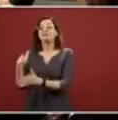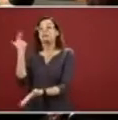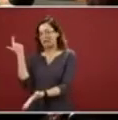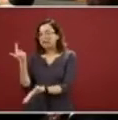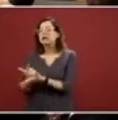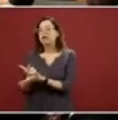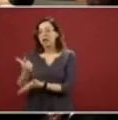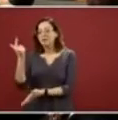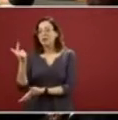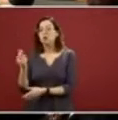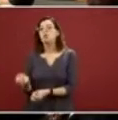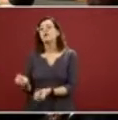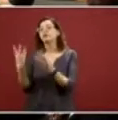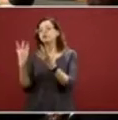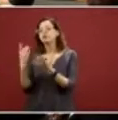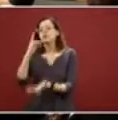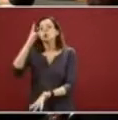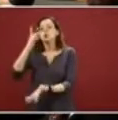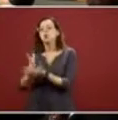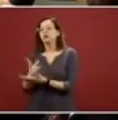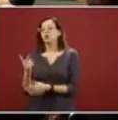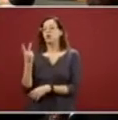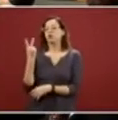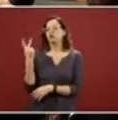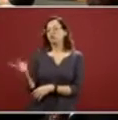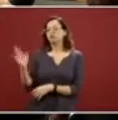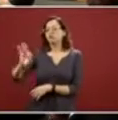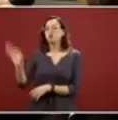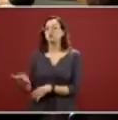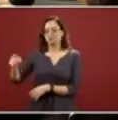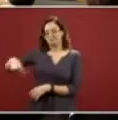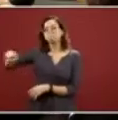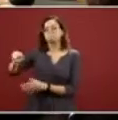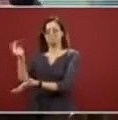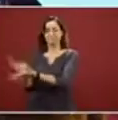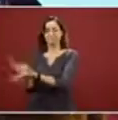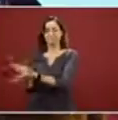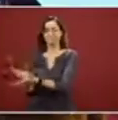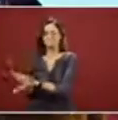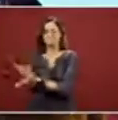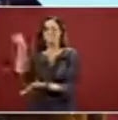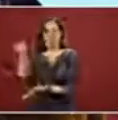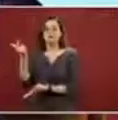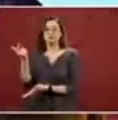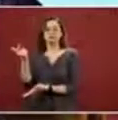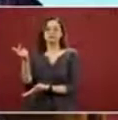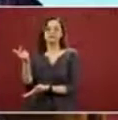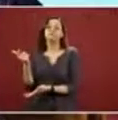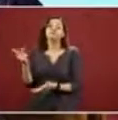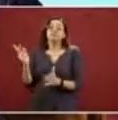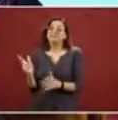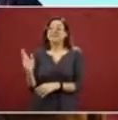tal vendrían a ser solamente este 2%, que en su momento está digamos sí